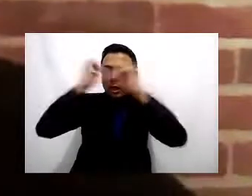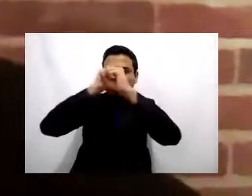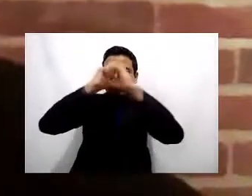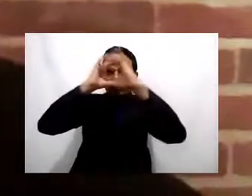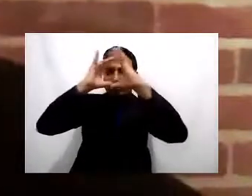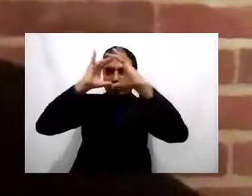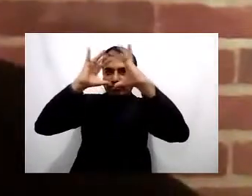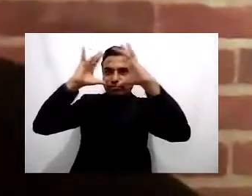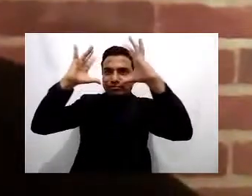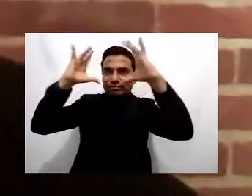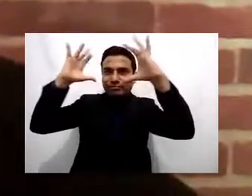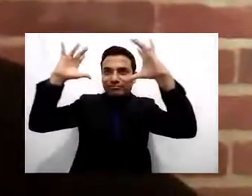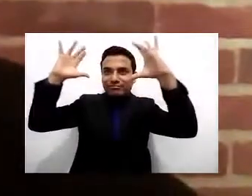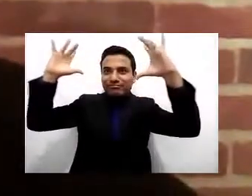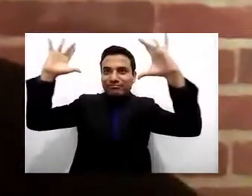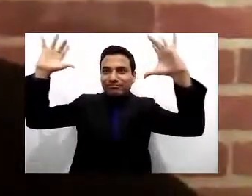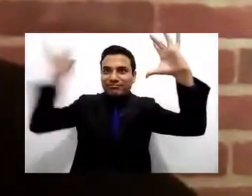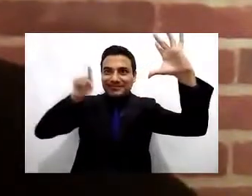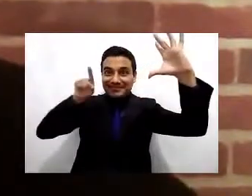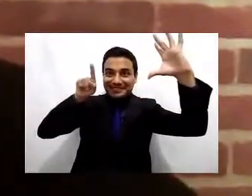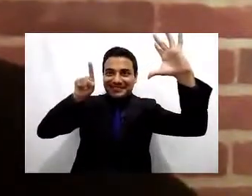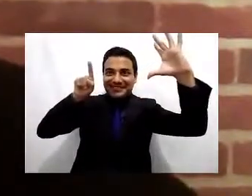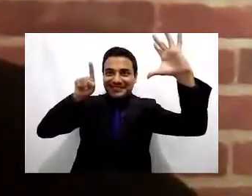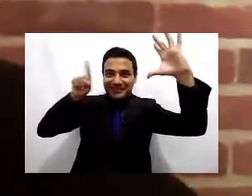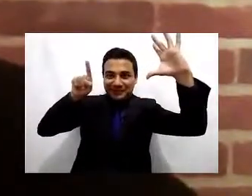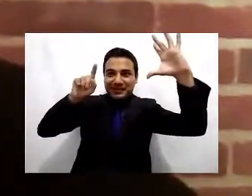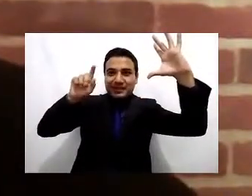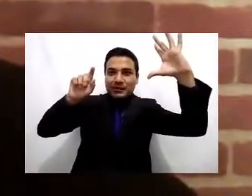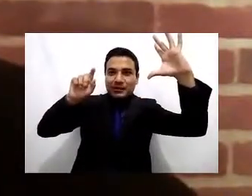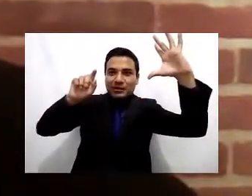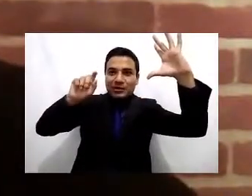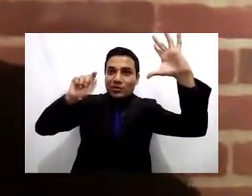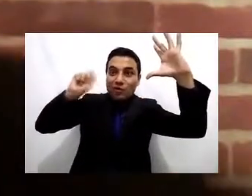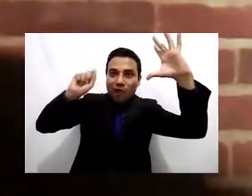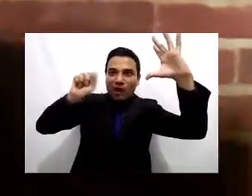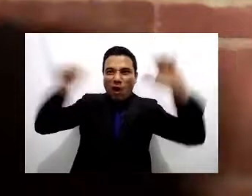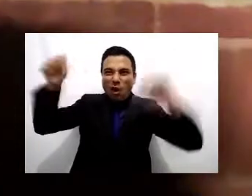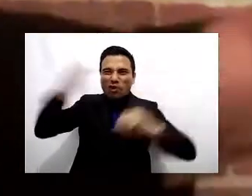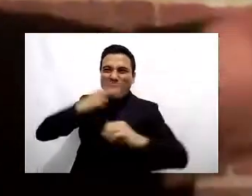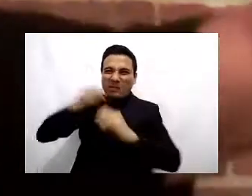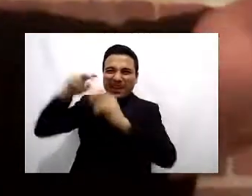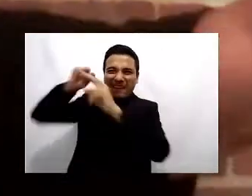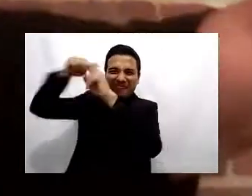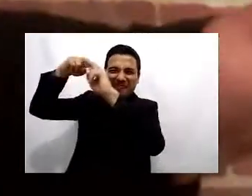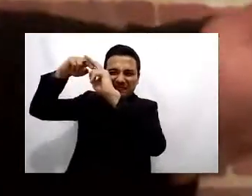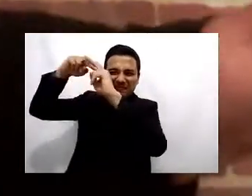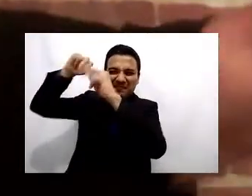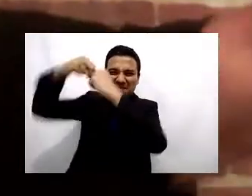imagen horrorosa de su pareja teniendo sexo salvaje en la cama de un hotel